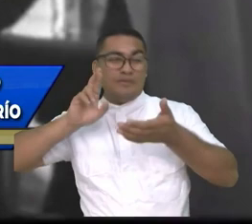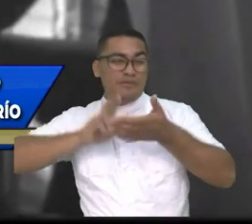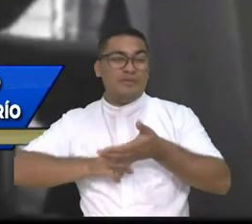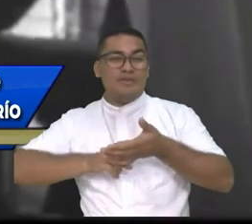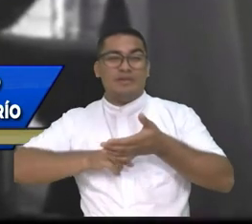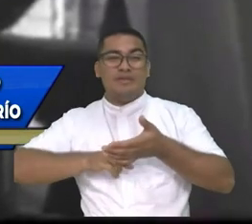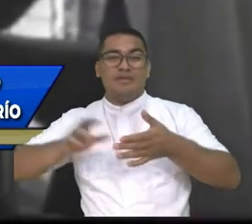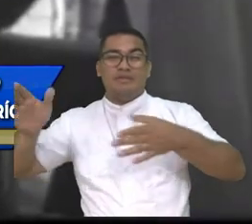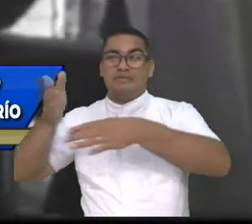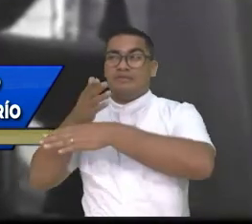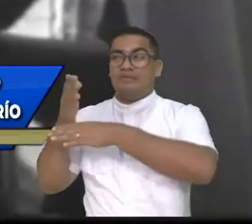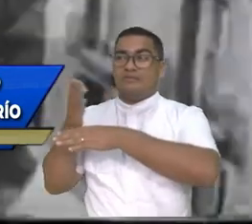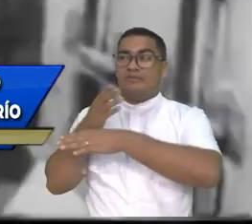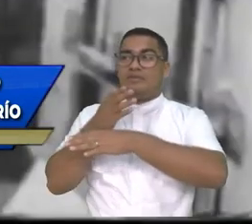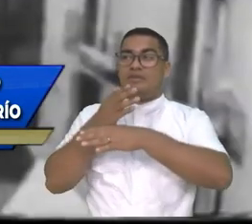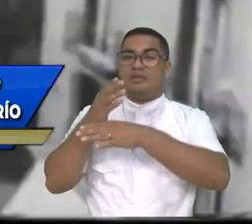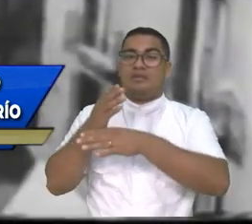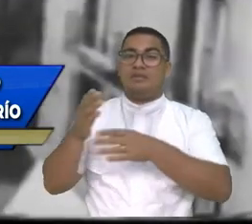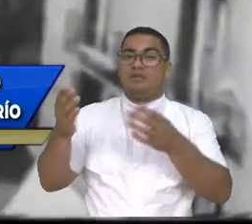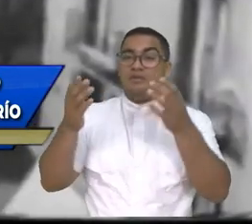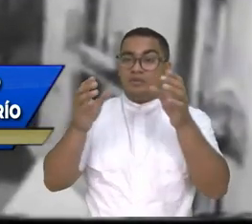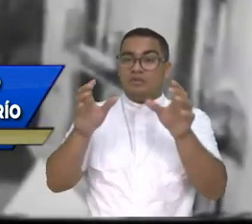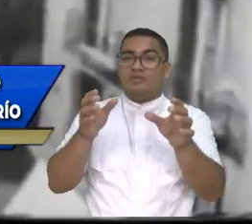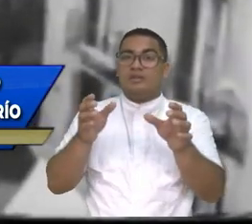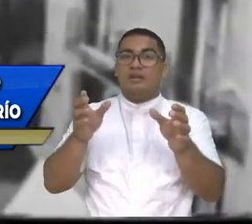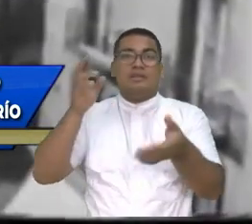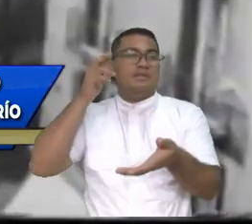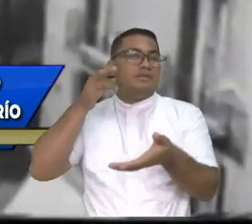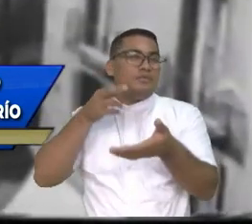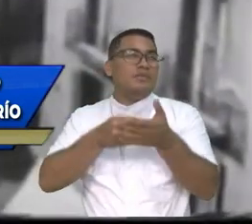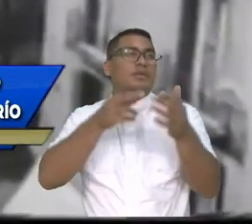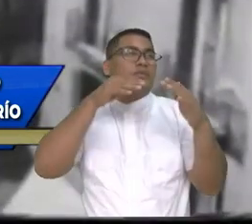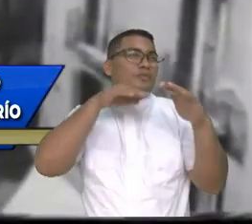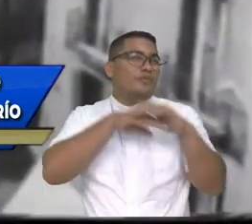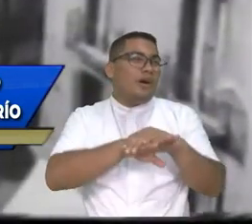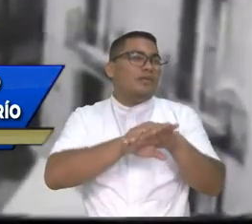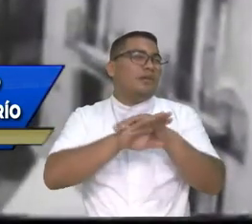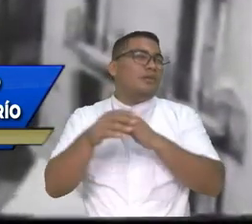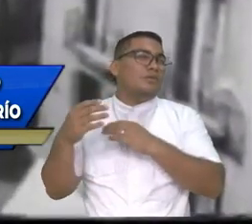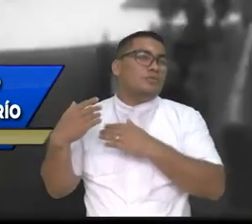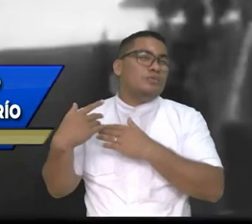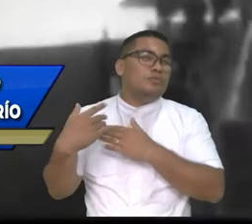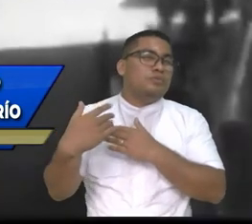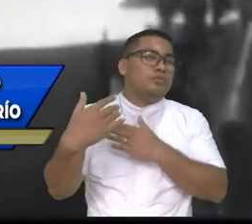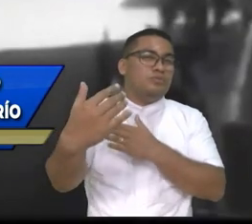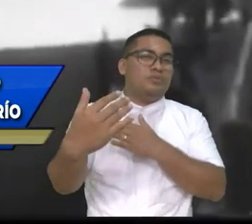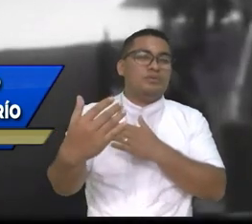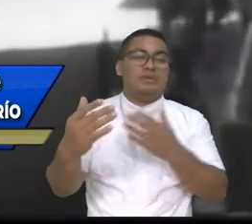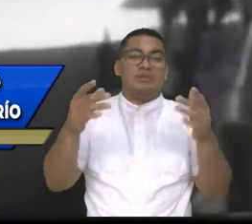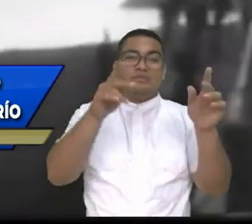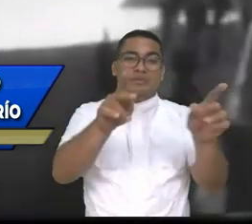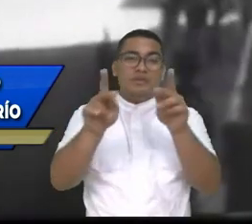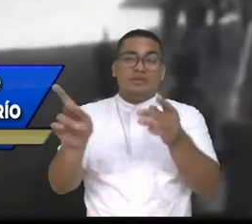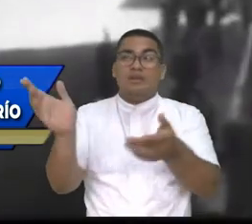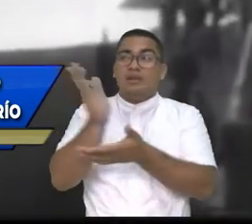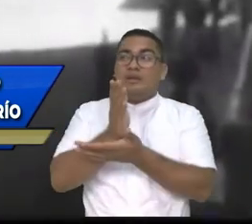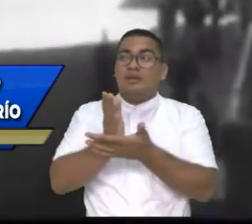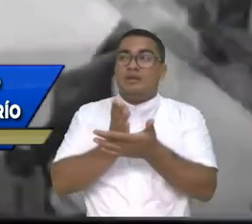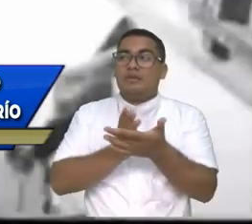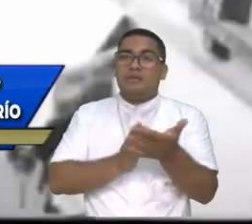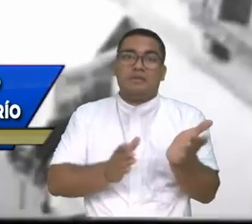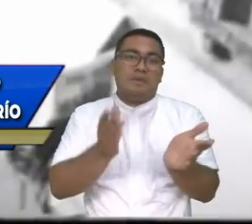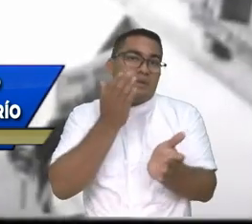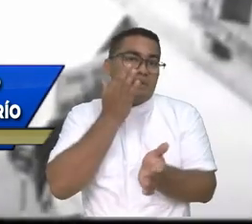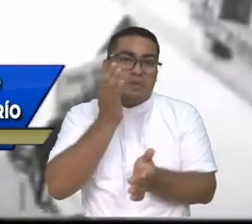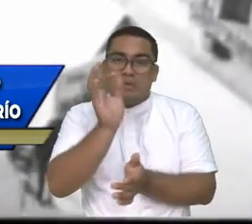se hacen una vez y como que se guardan, como que se archivan, y entonces no las conoce todo